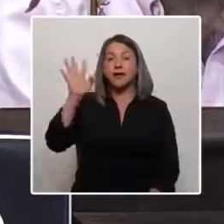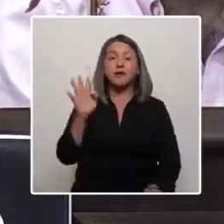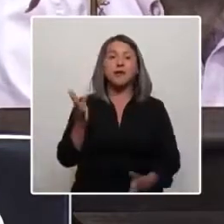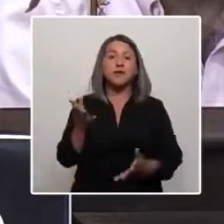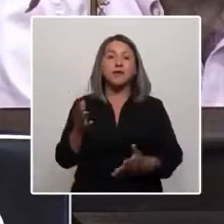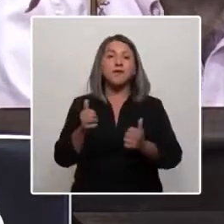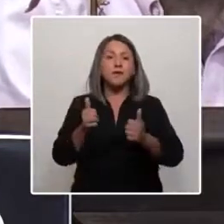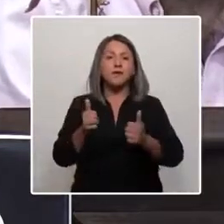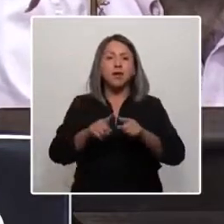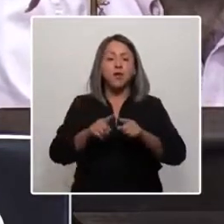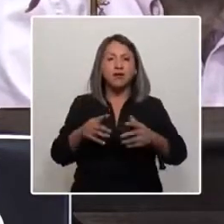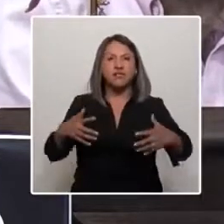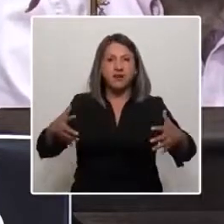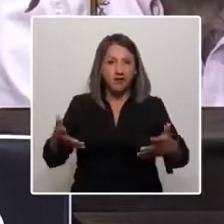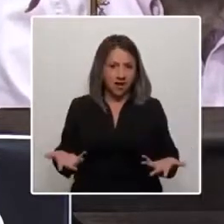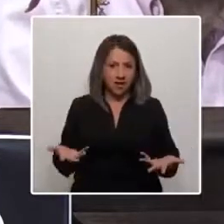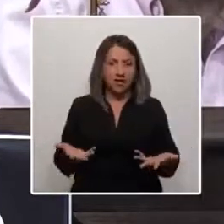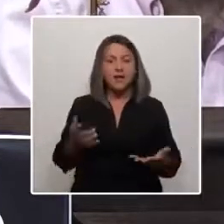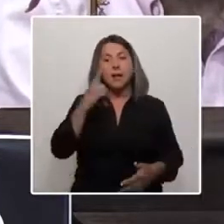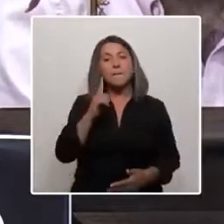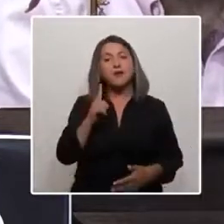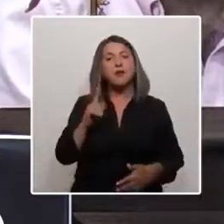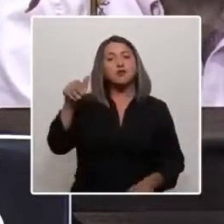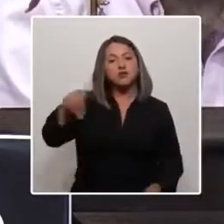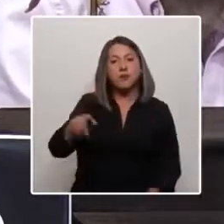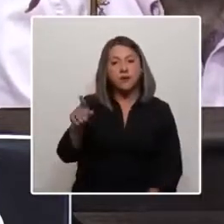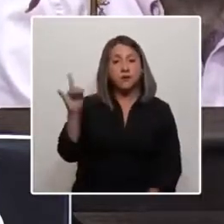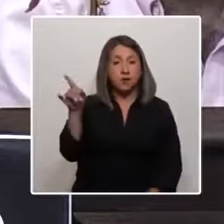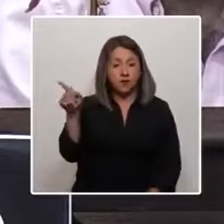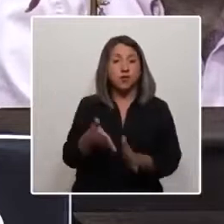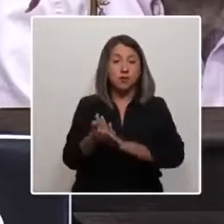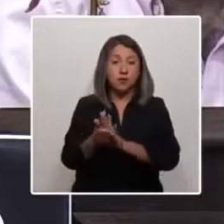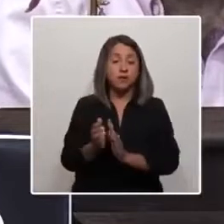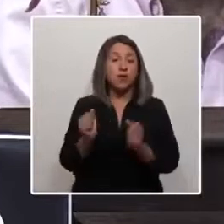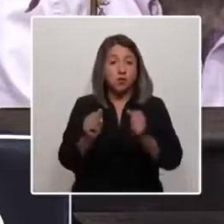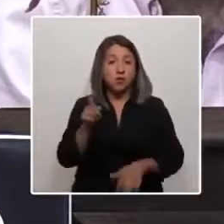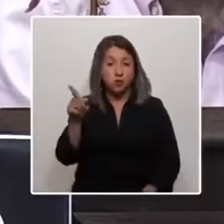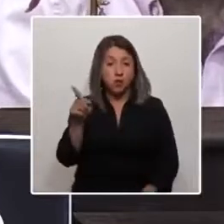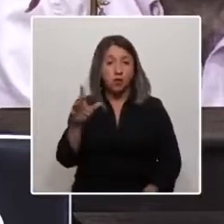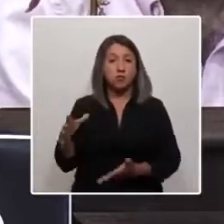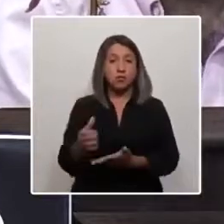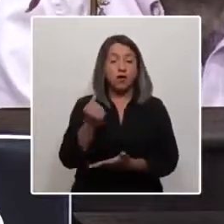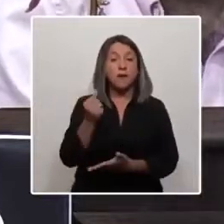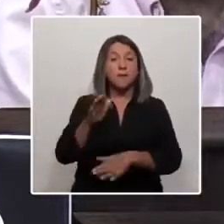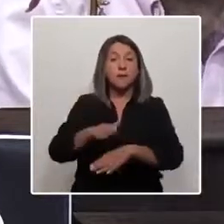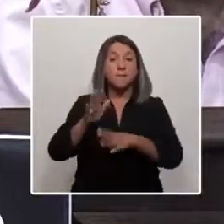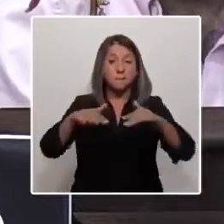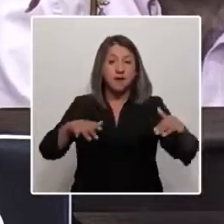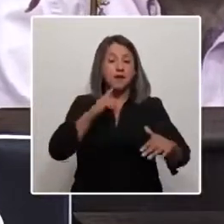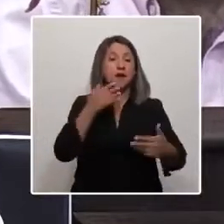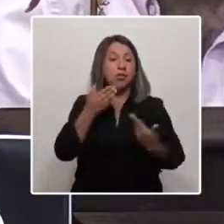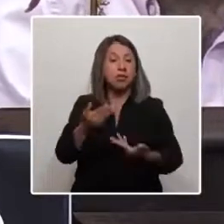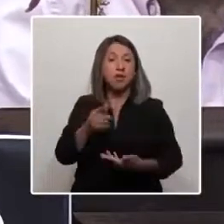de buen salvaje. A indigenistas de Sudamérica, bolivianos, por ejemplo, que podrían obtener una salida al mar de parte de quienes